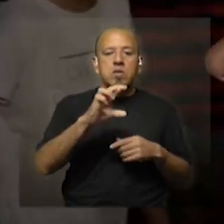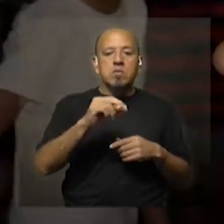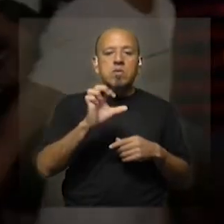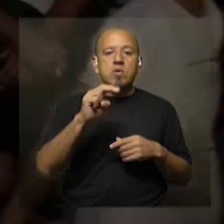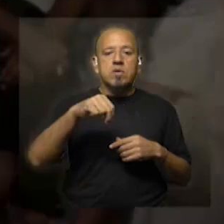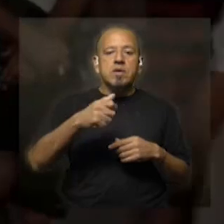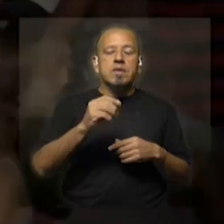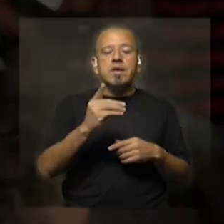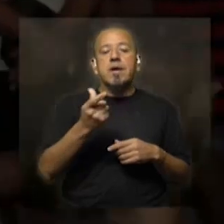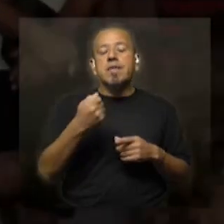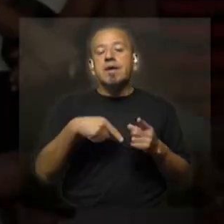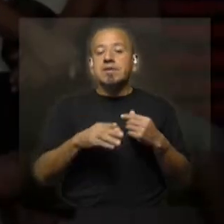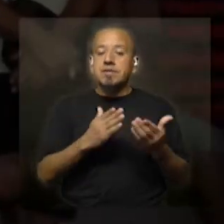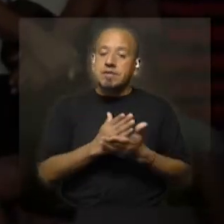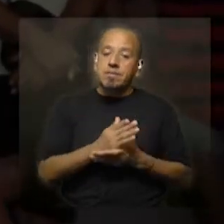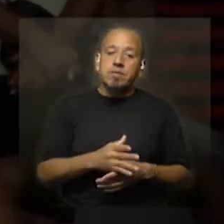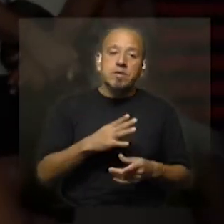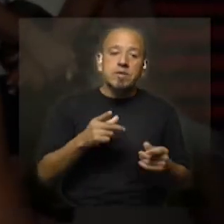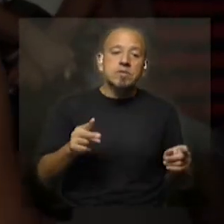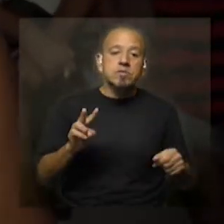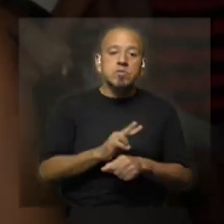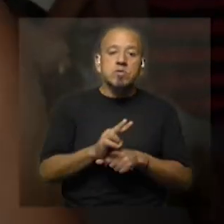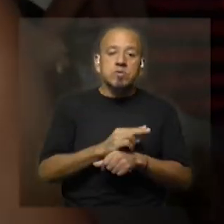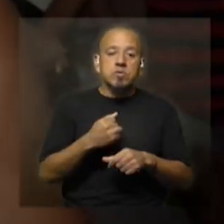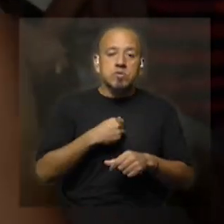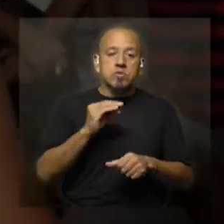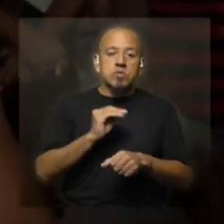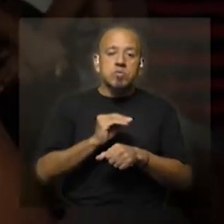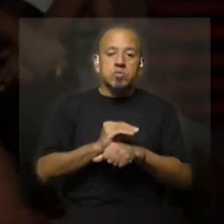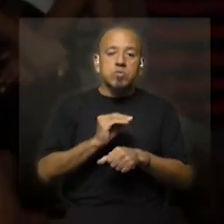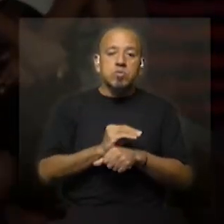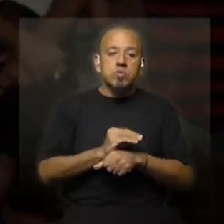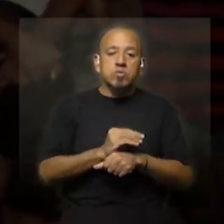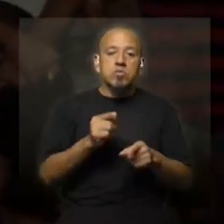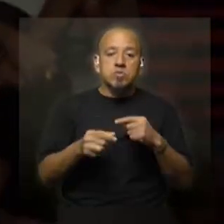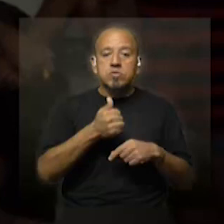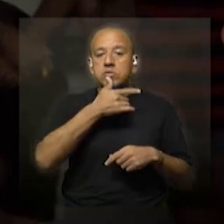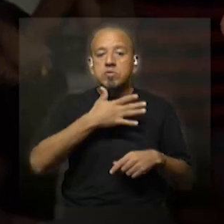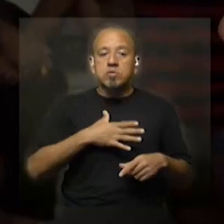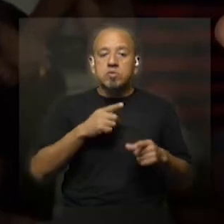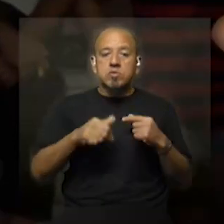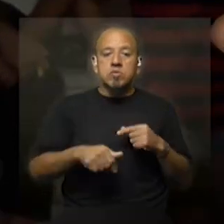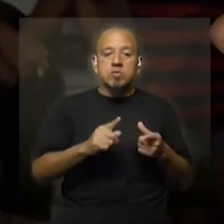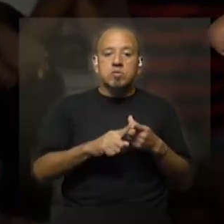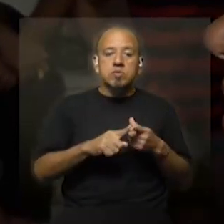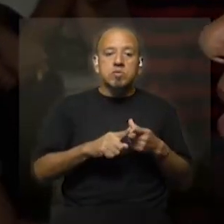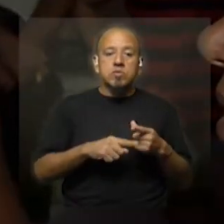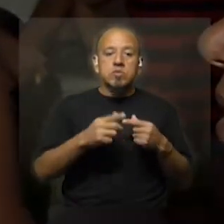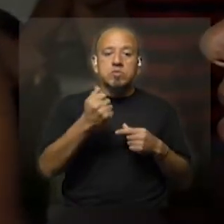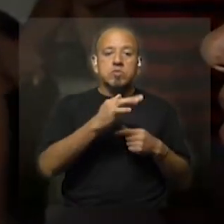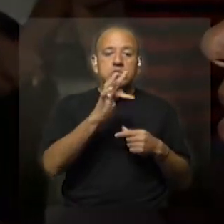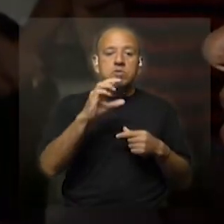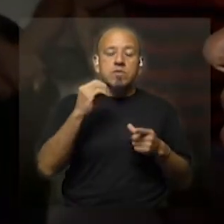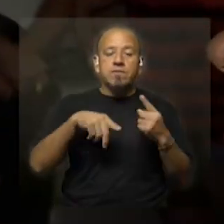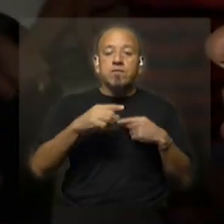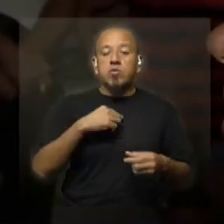Morenada, siempre estuvo a fin de cuidar, es nuestra cultura en sí. Y la historia del negro en este país y la historia del afro, de los esclavos,